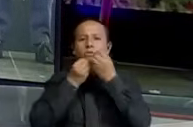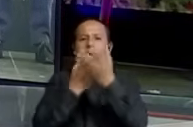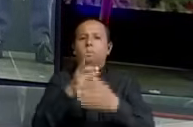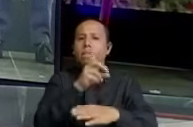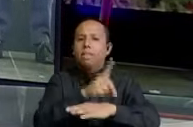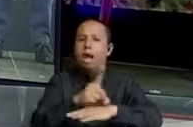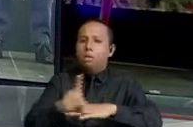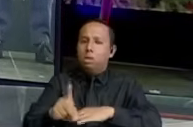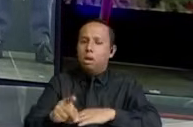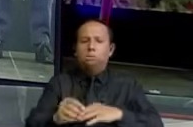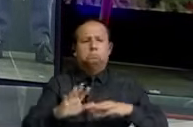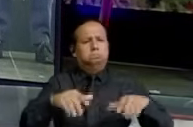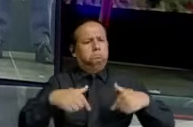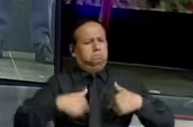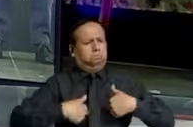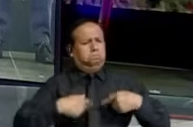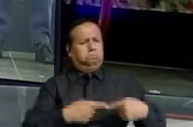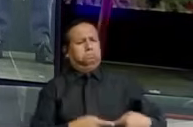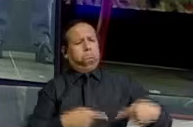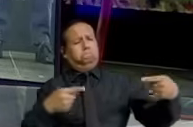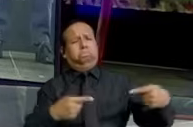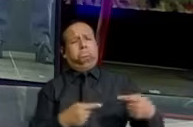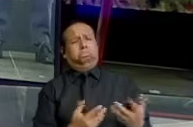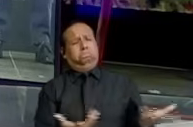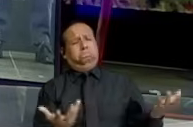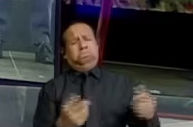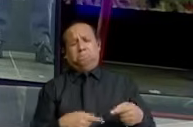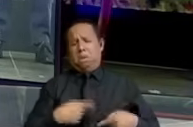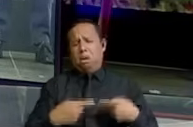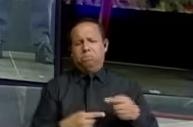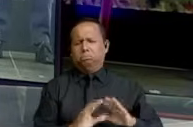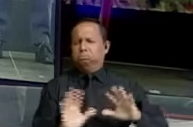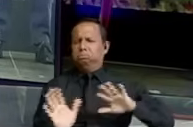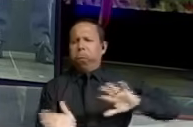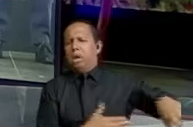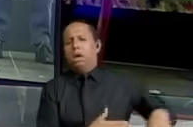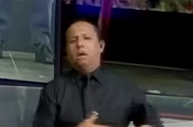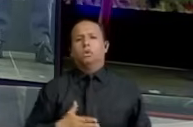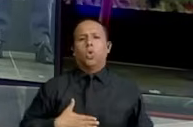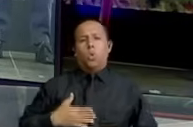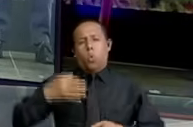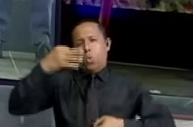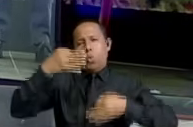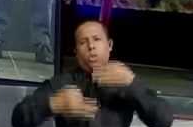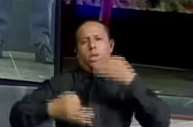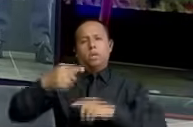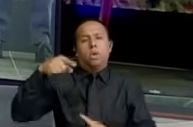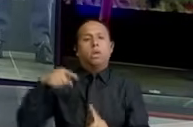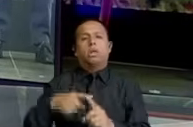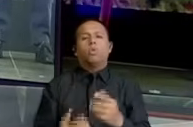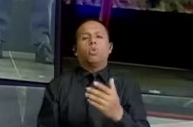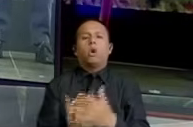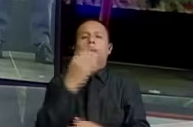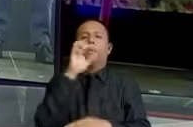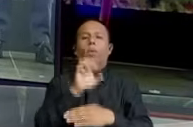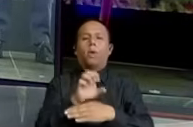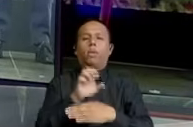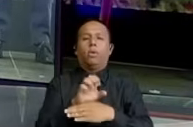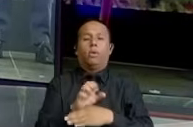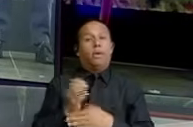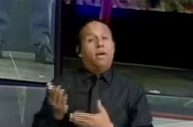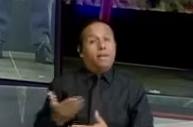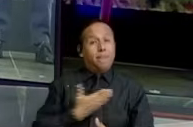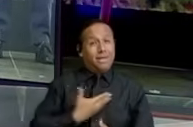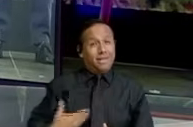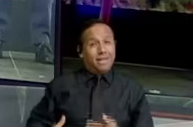que no le interesan las revanchas políticas sino hacer justicia por el nuevo Ecuador el jefe de estado inauguró un centro de